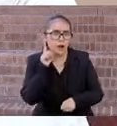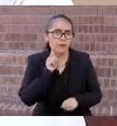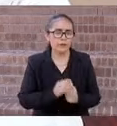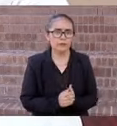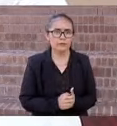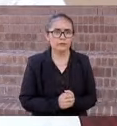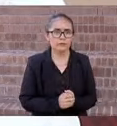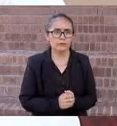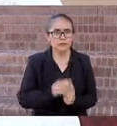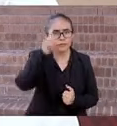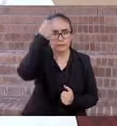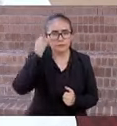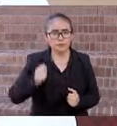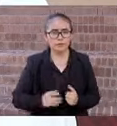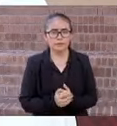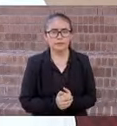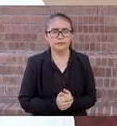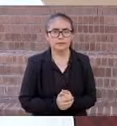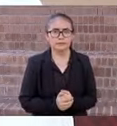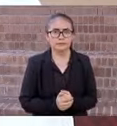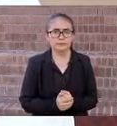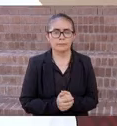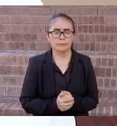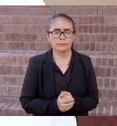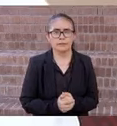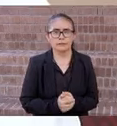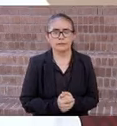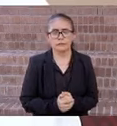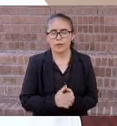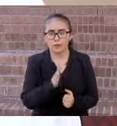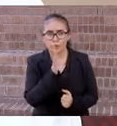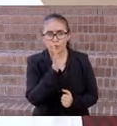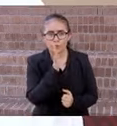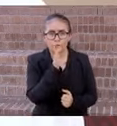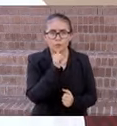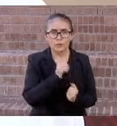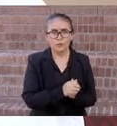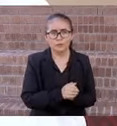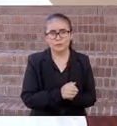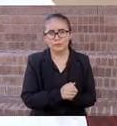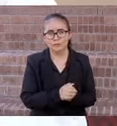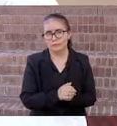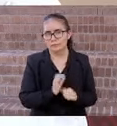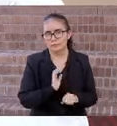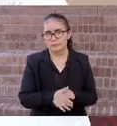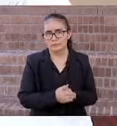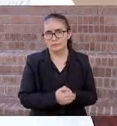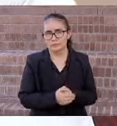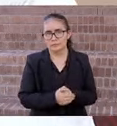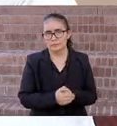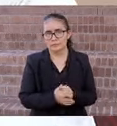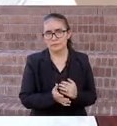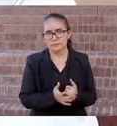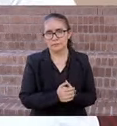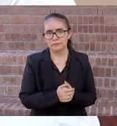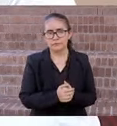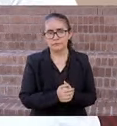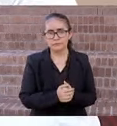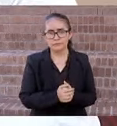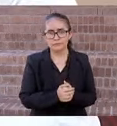desde cuándo no puedo terminar mi intervención